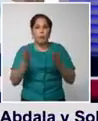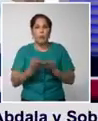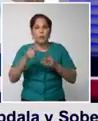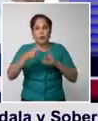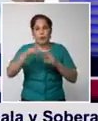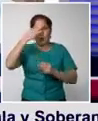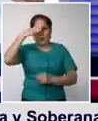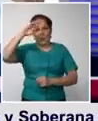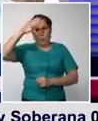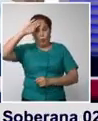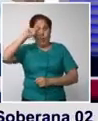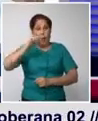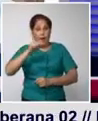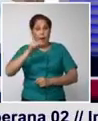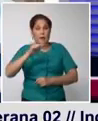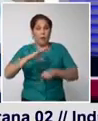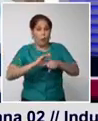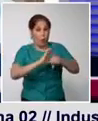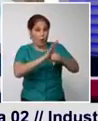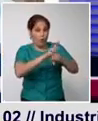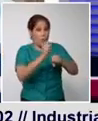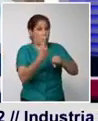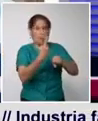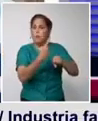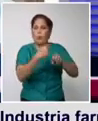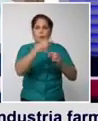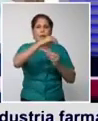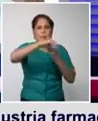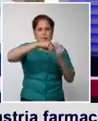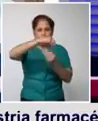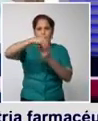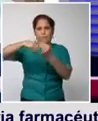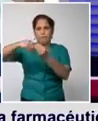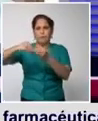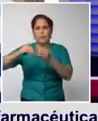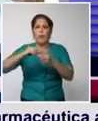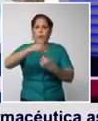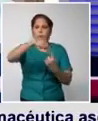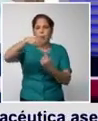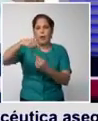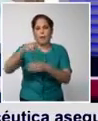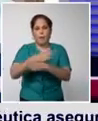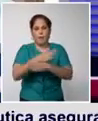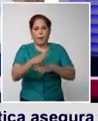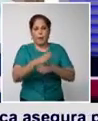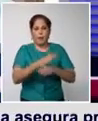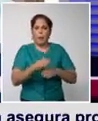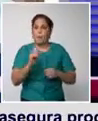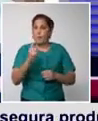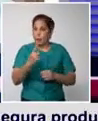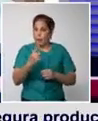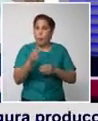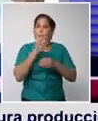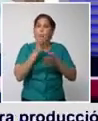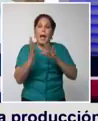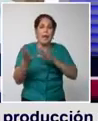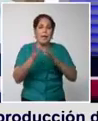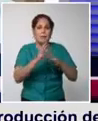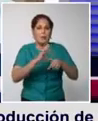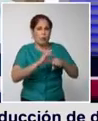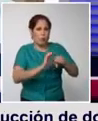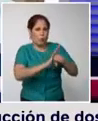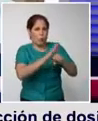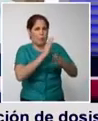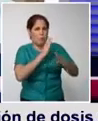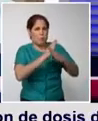ya se ha explicado, y estamos desarrollando primero los similares a